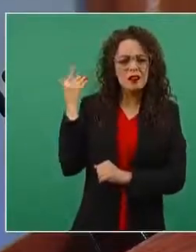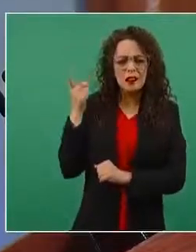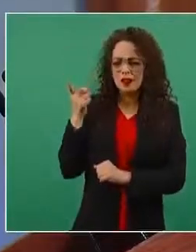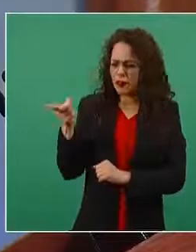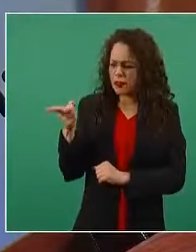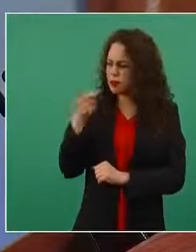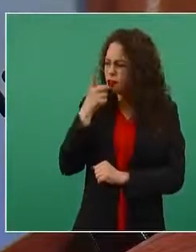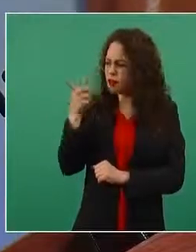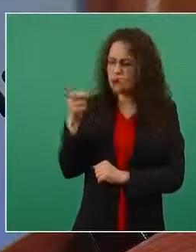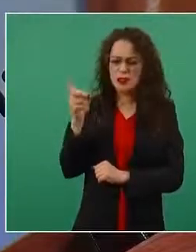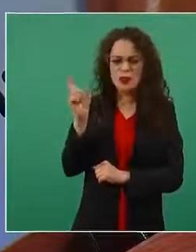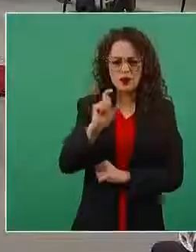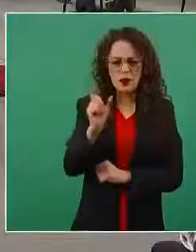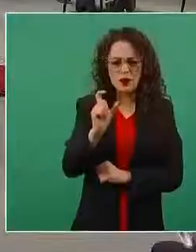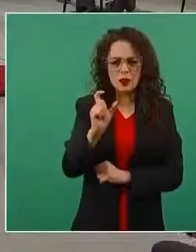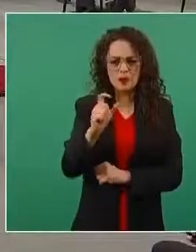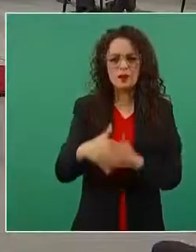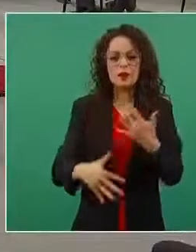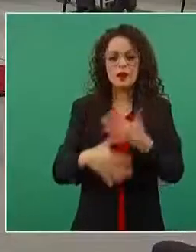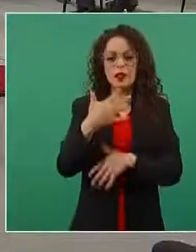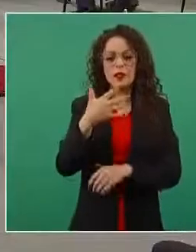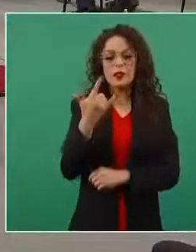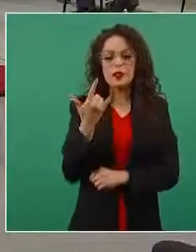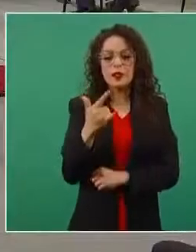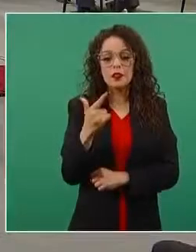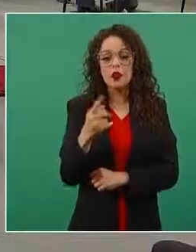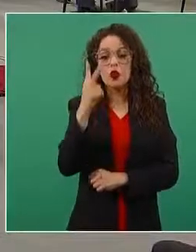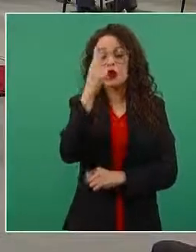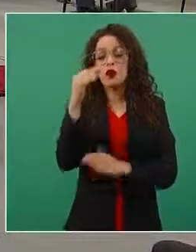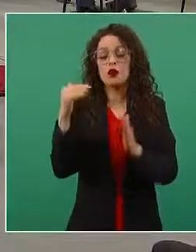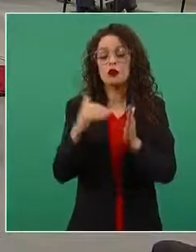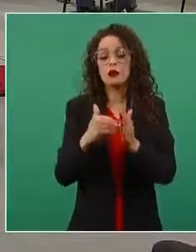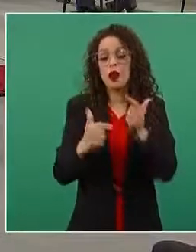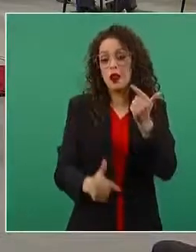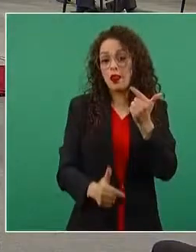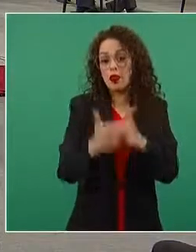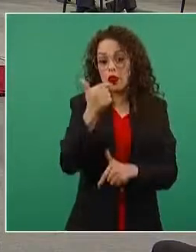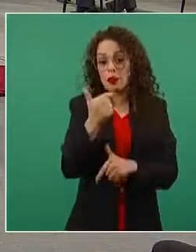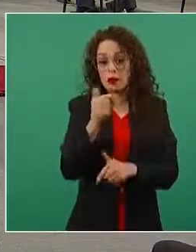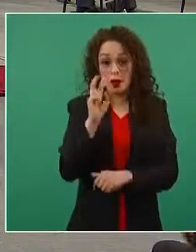De 15 de julio del 2012.